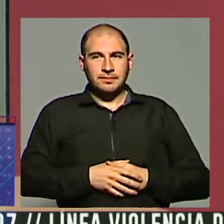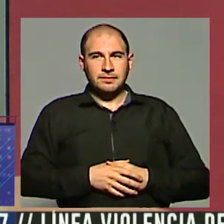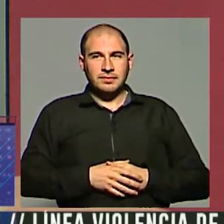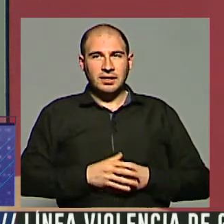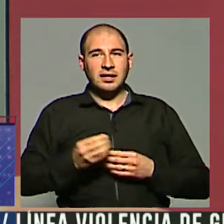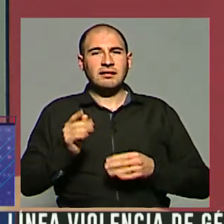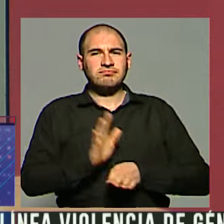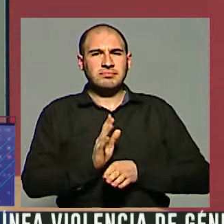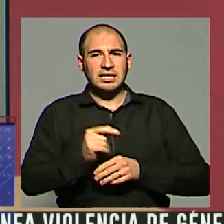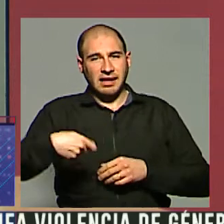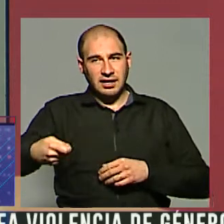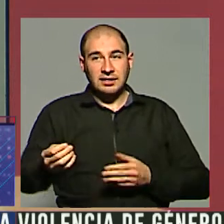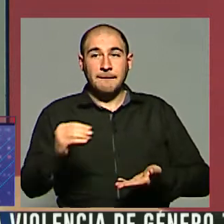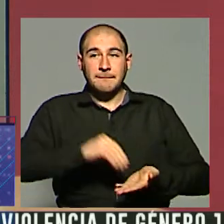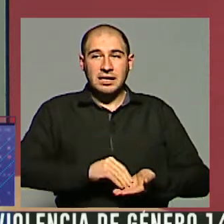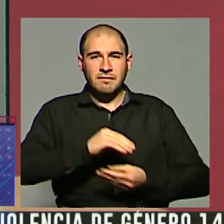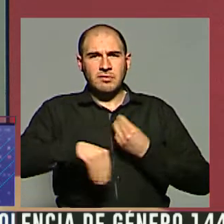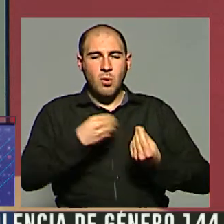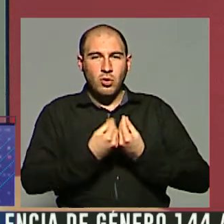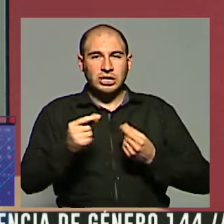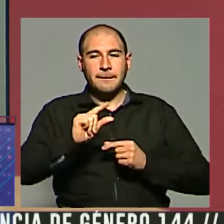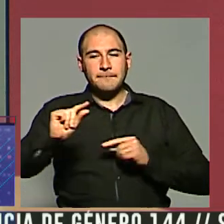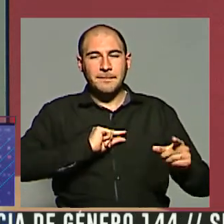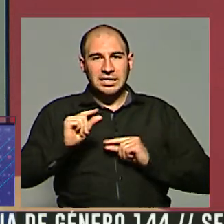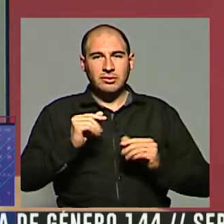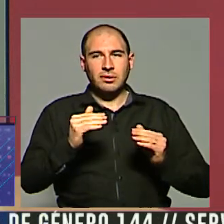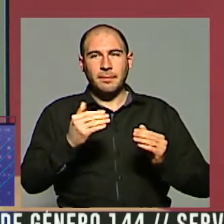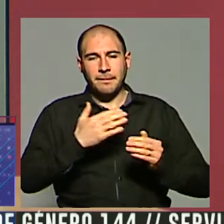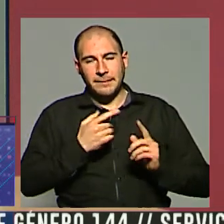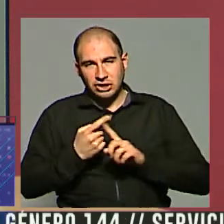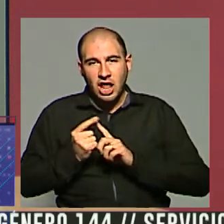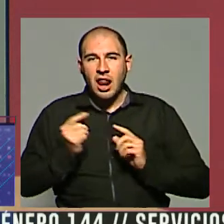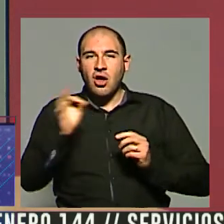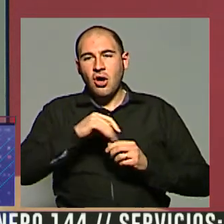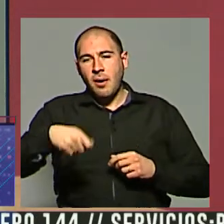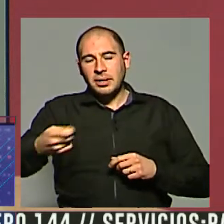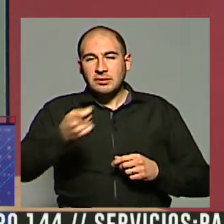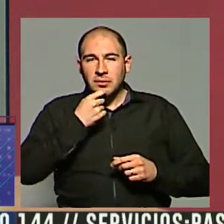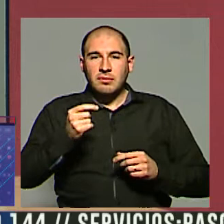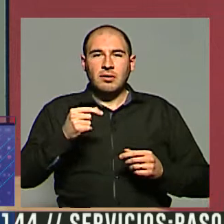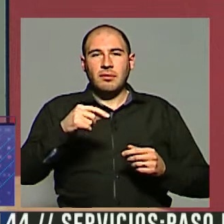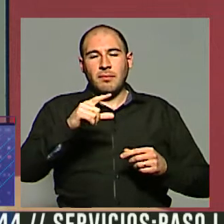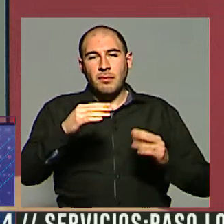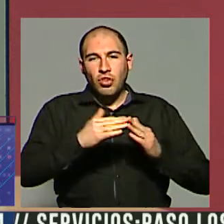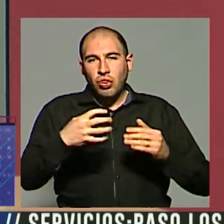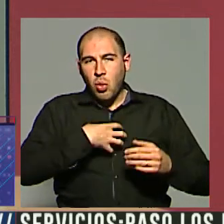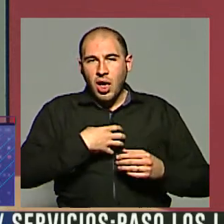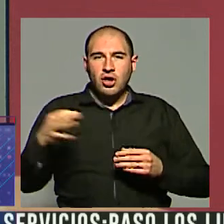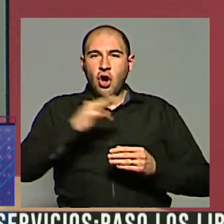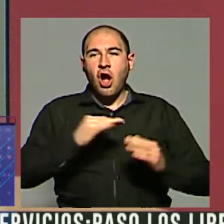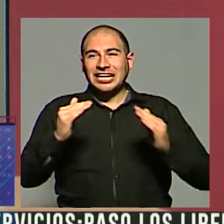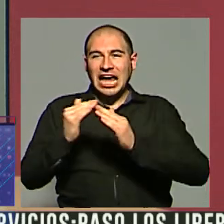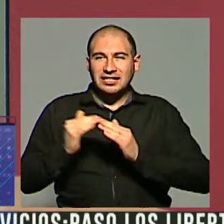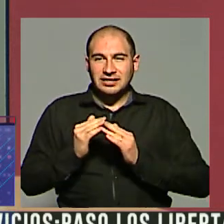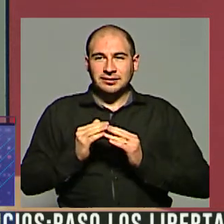hecho que además de tarjeta de crédito, muchas familias tengan préstamos personales o tengan algún tipo de crédito, ya sea prendario o sea hipotecario, y